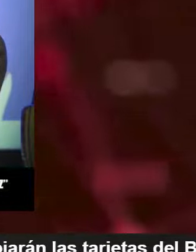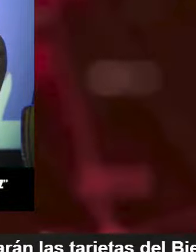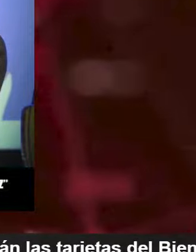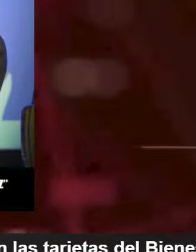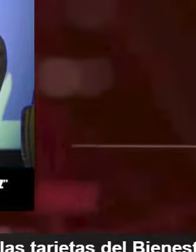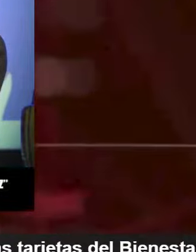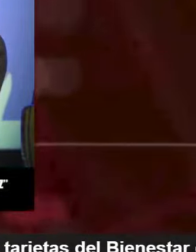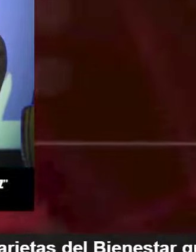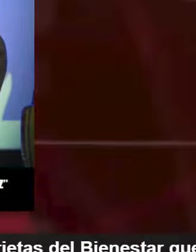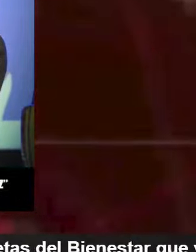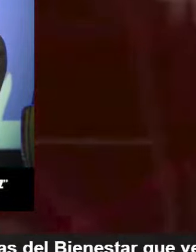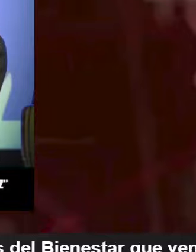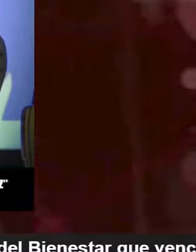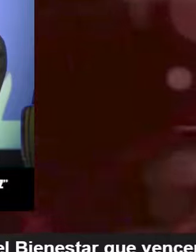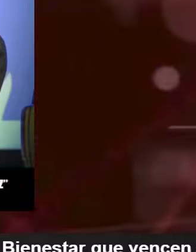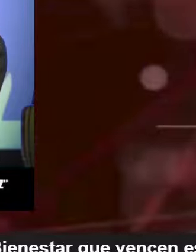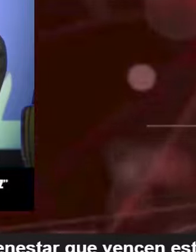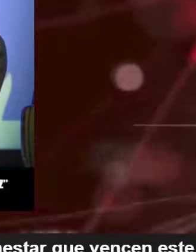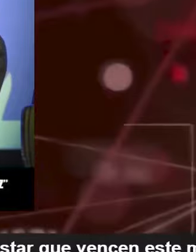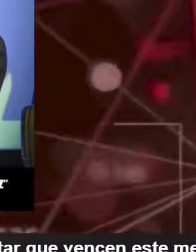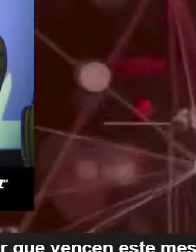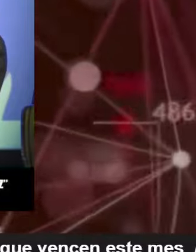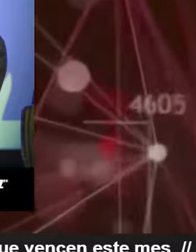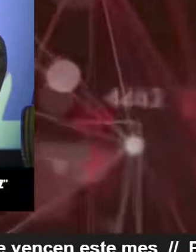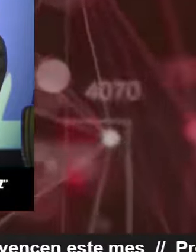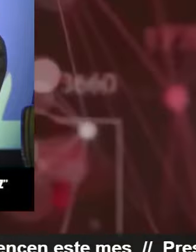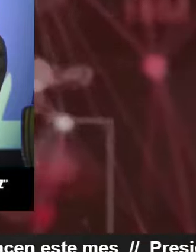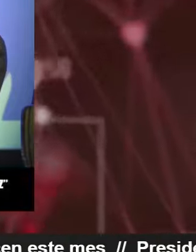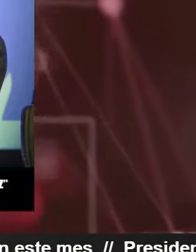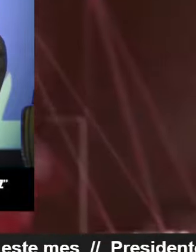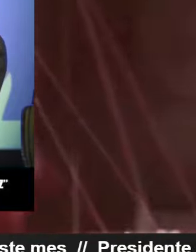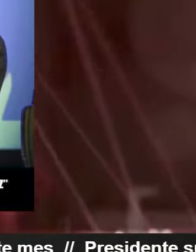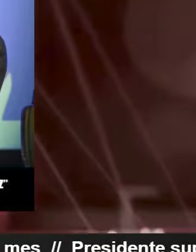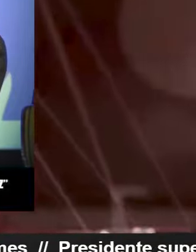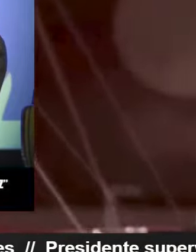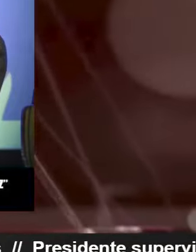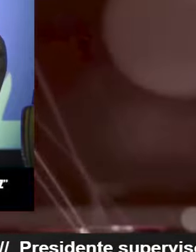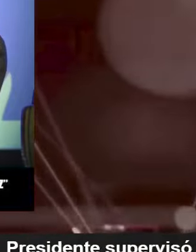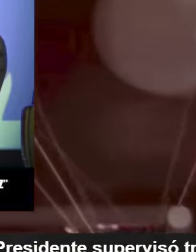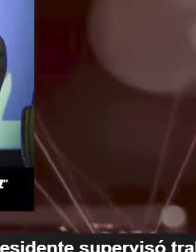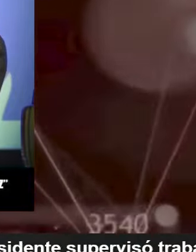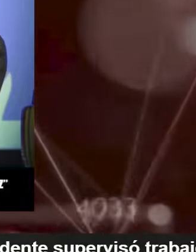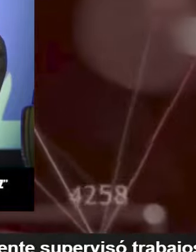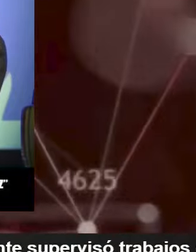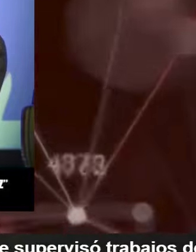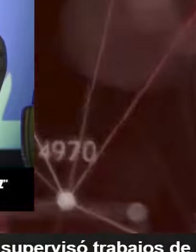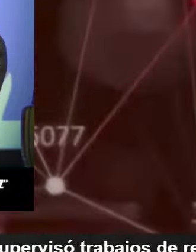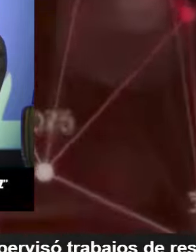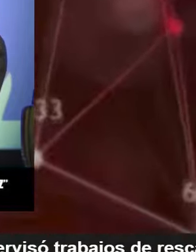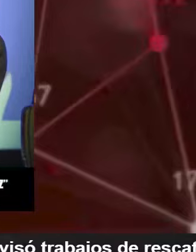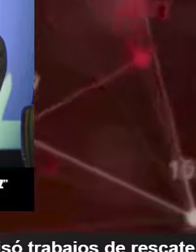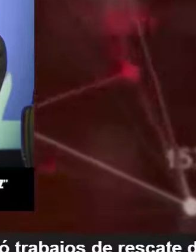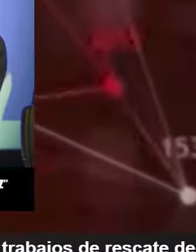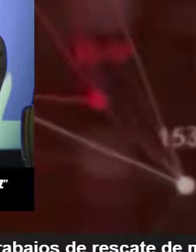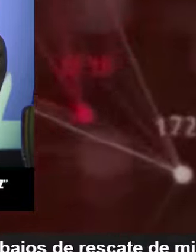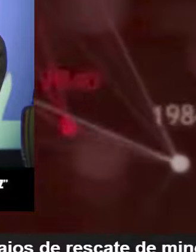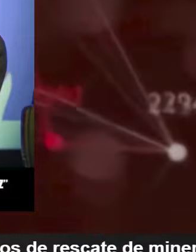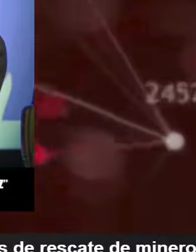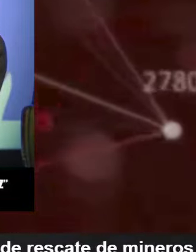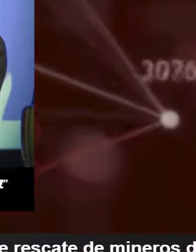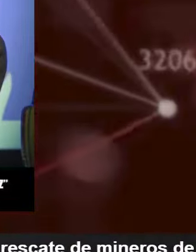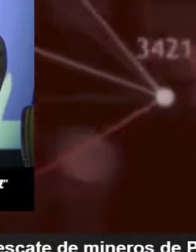vianelo en el Instituto Nacional electoral se facilitaron estos negocios de organismos internacionales